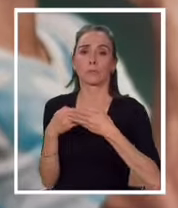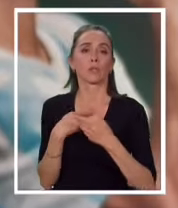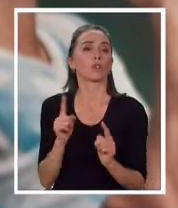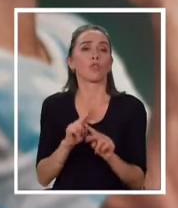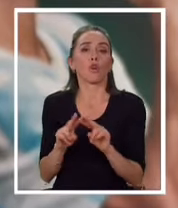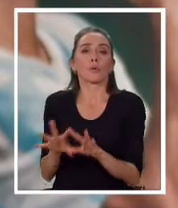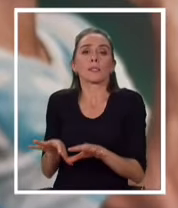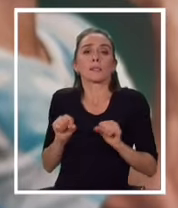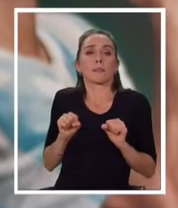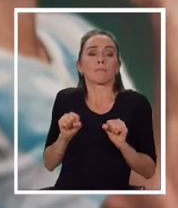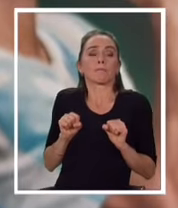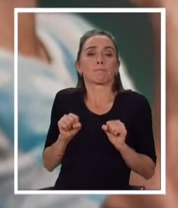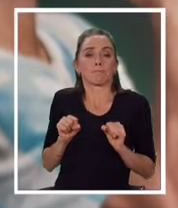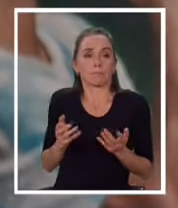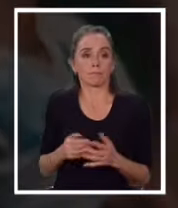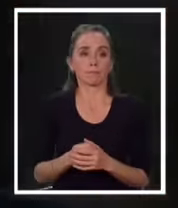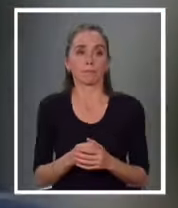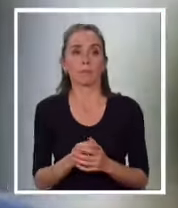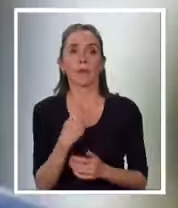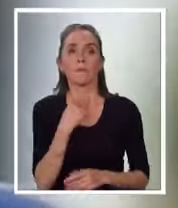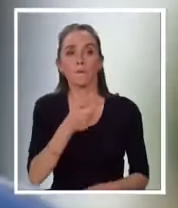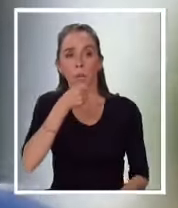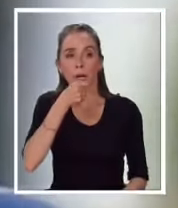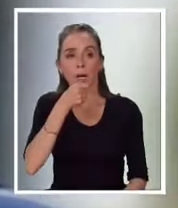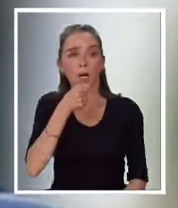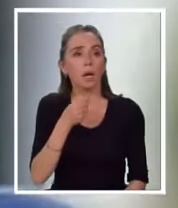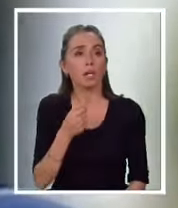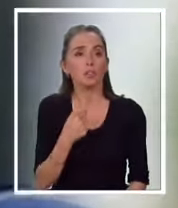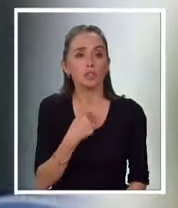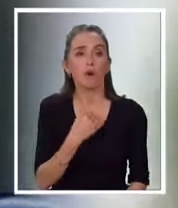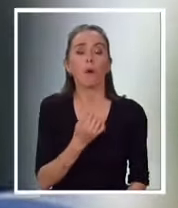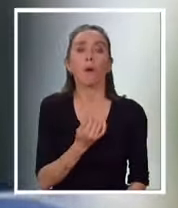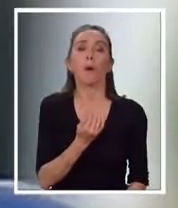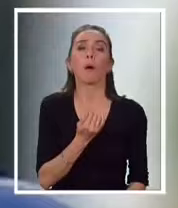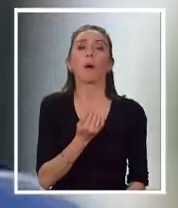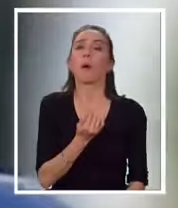hice. Yo me equivoqué y pagué, pero